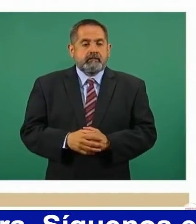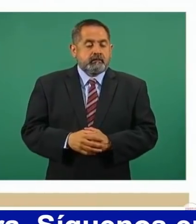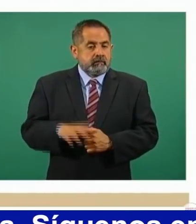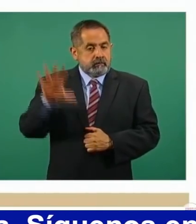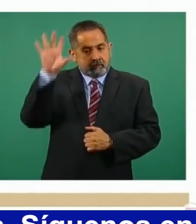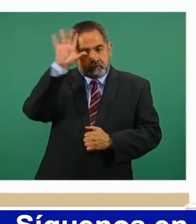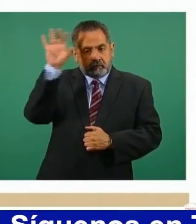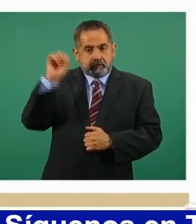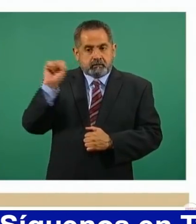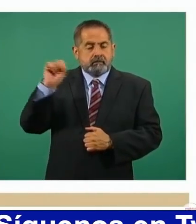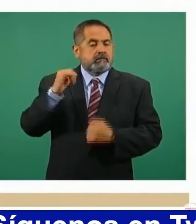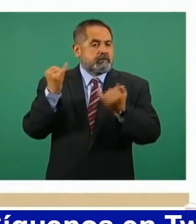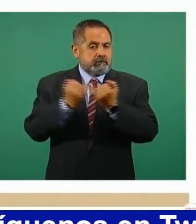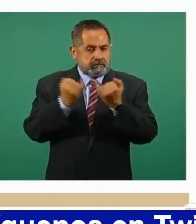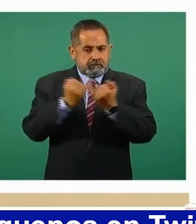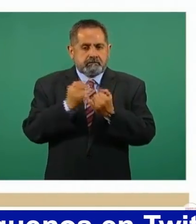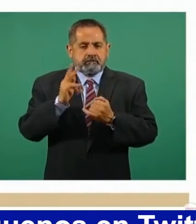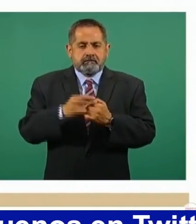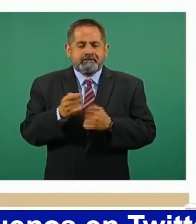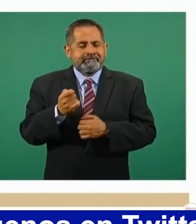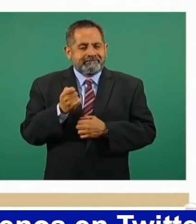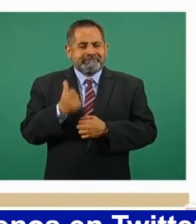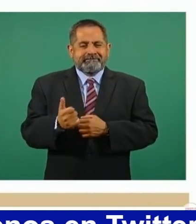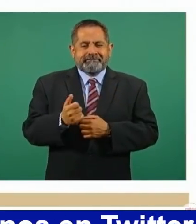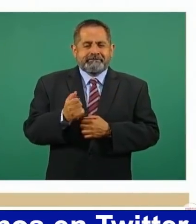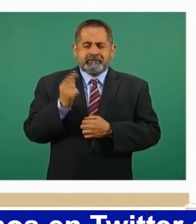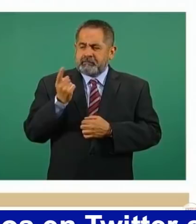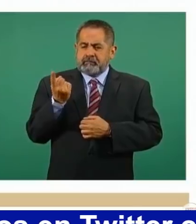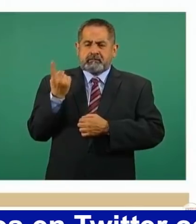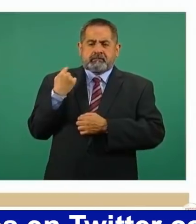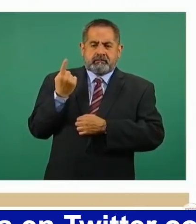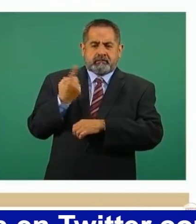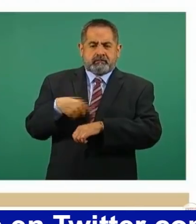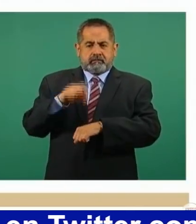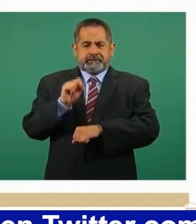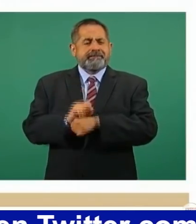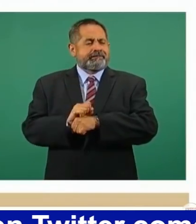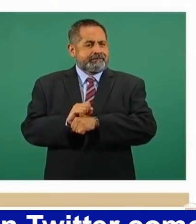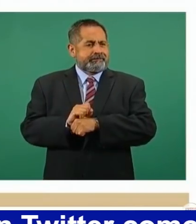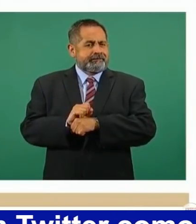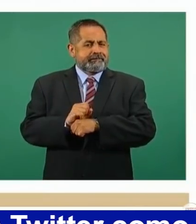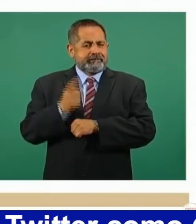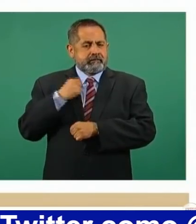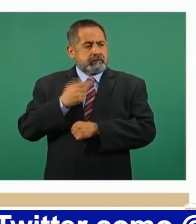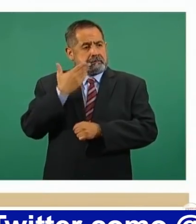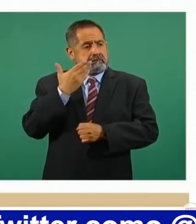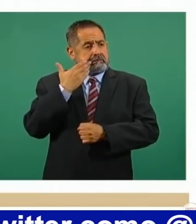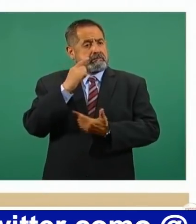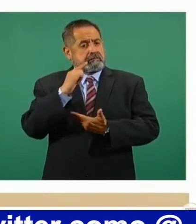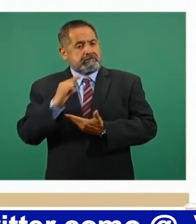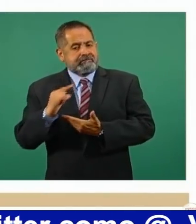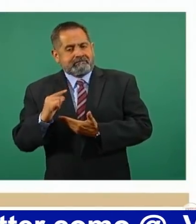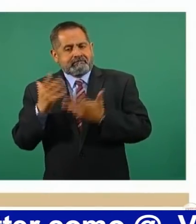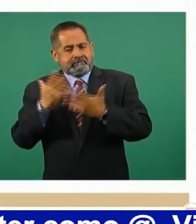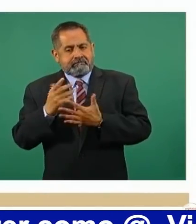Morelos, lo mismo, apenas es un cambio en la última semana, después de todas estas semanas de reducción. La